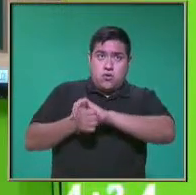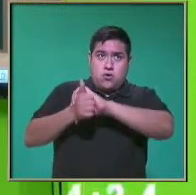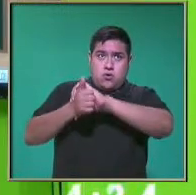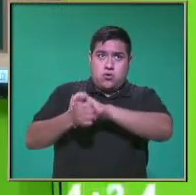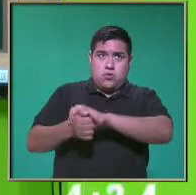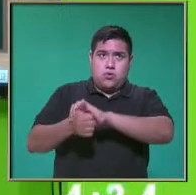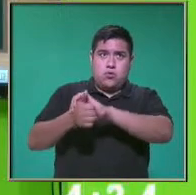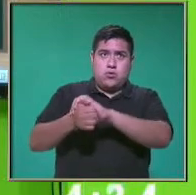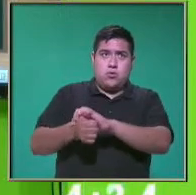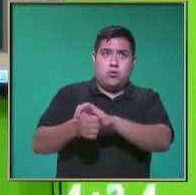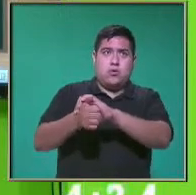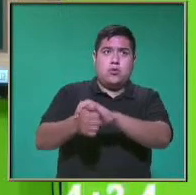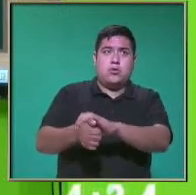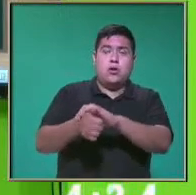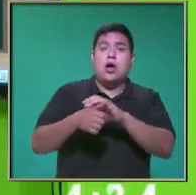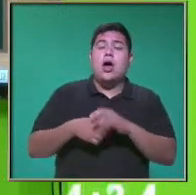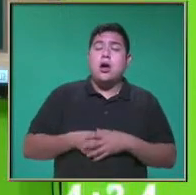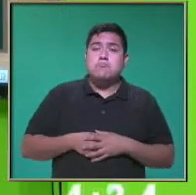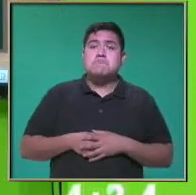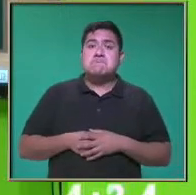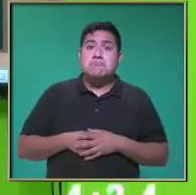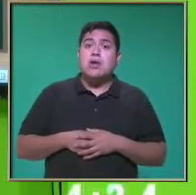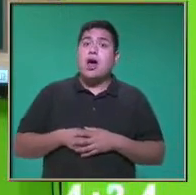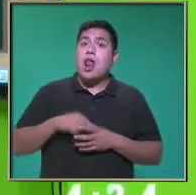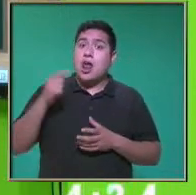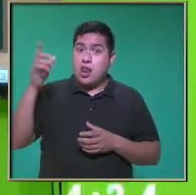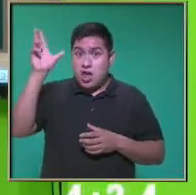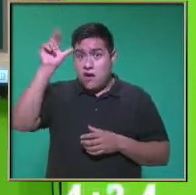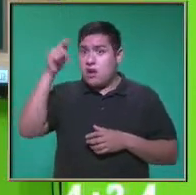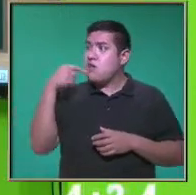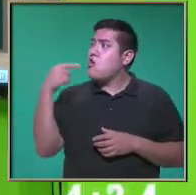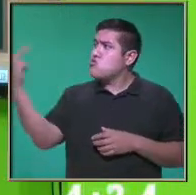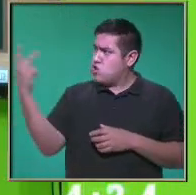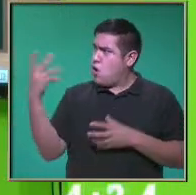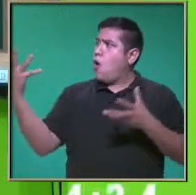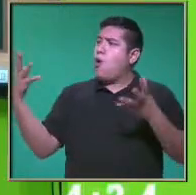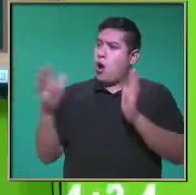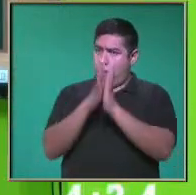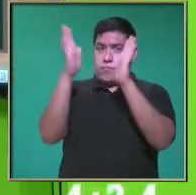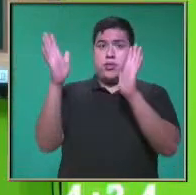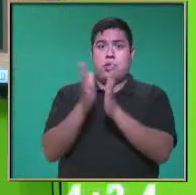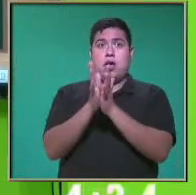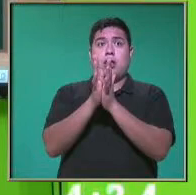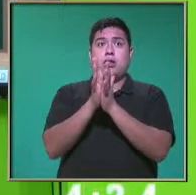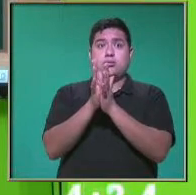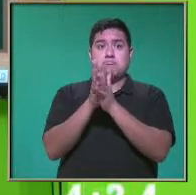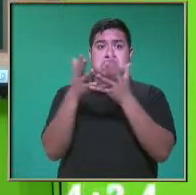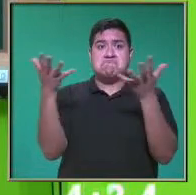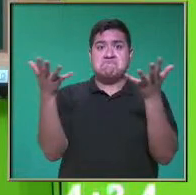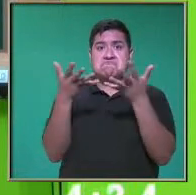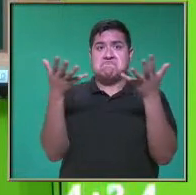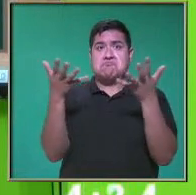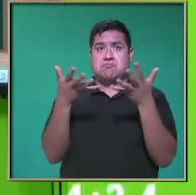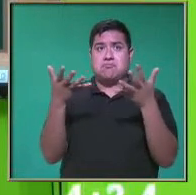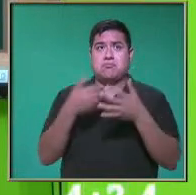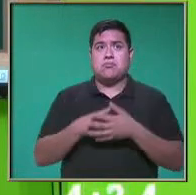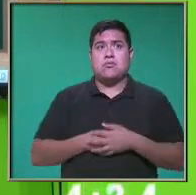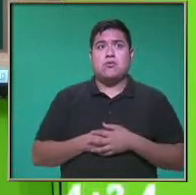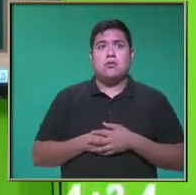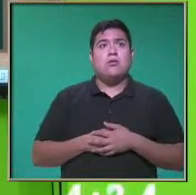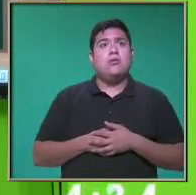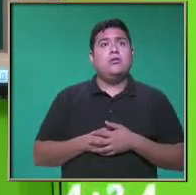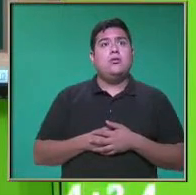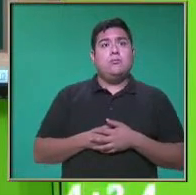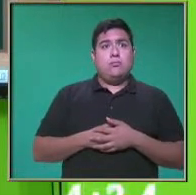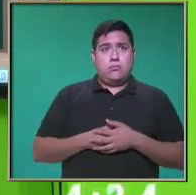who accepted. La tortuga retó a la liebre, quien aceptó, but one race day, he was